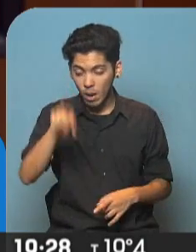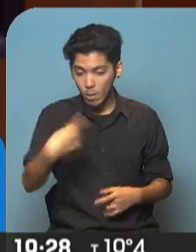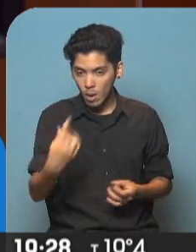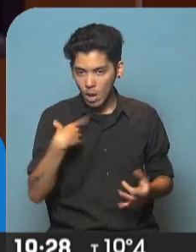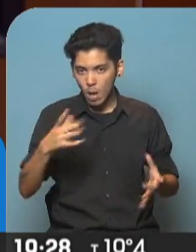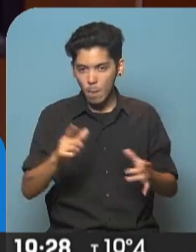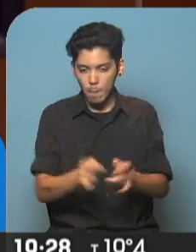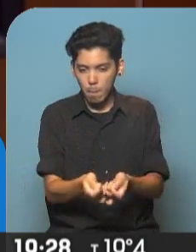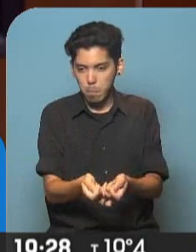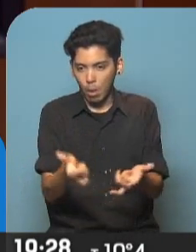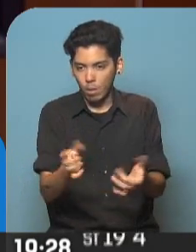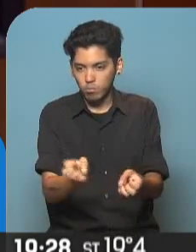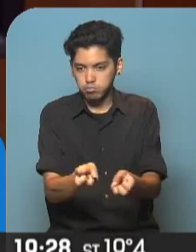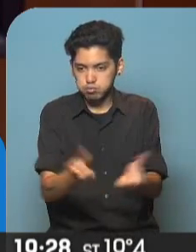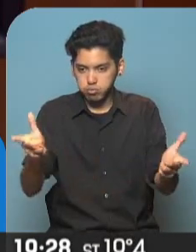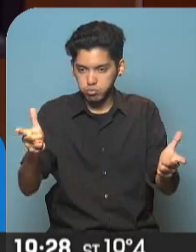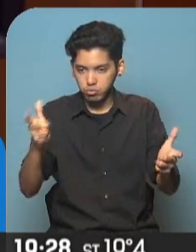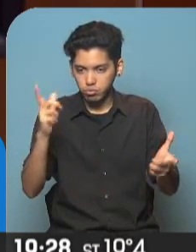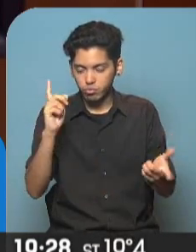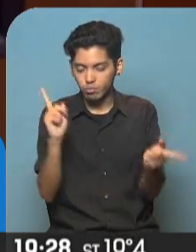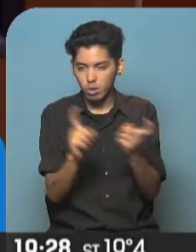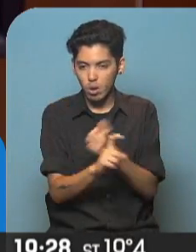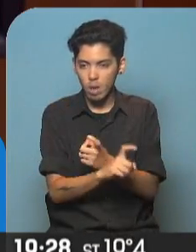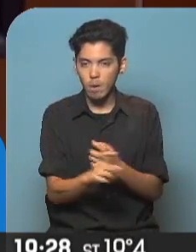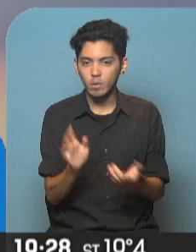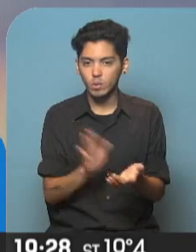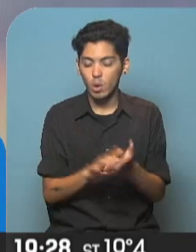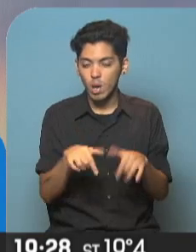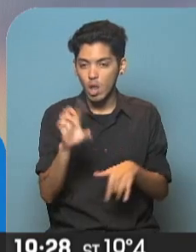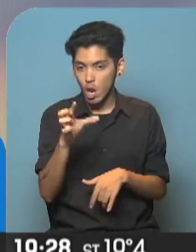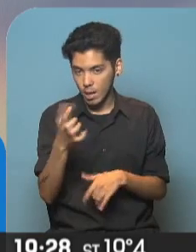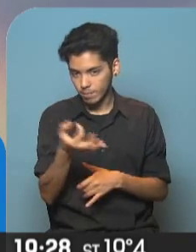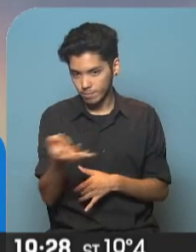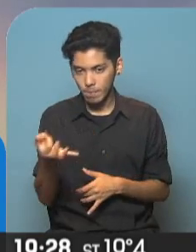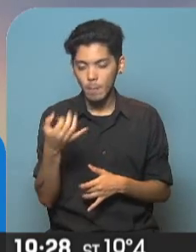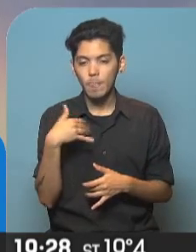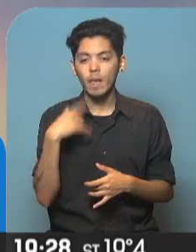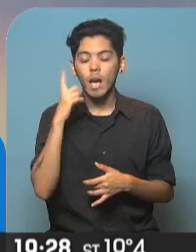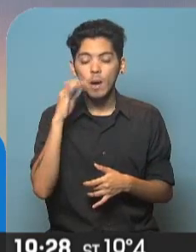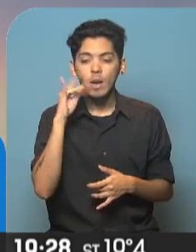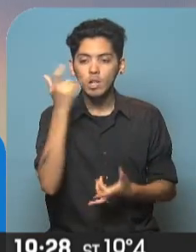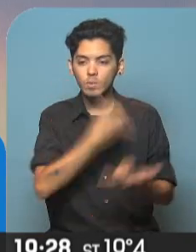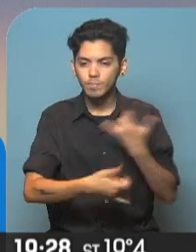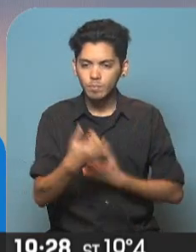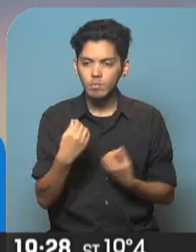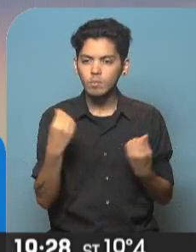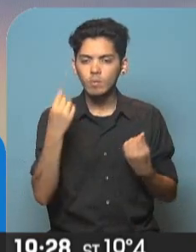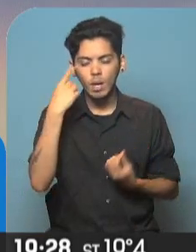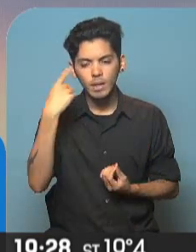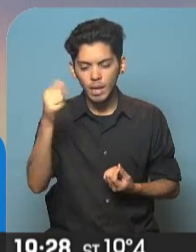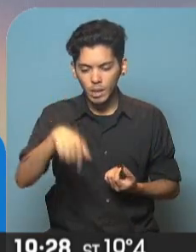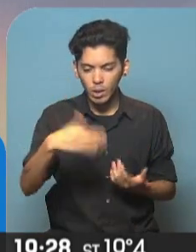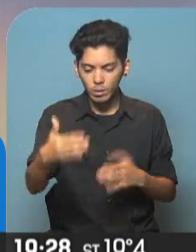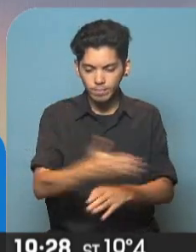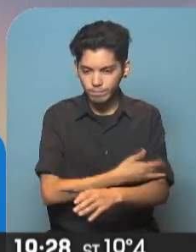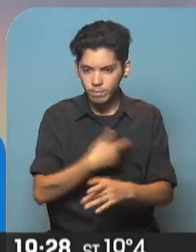armó este pequeño gran problema que se generó con el dólar mina no vamos a lo de hoy entonces gabriel pensás que lo que repercutió en la baja del